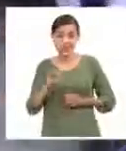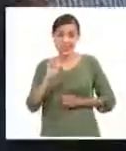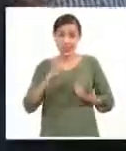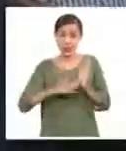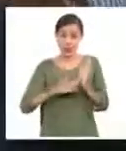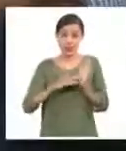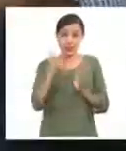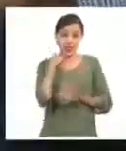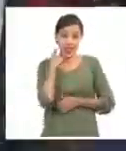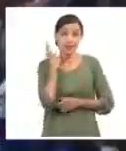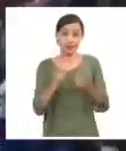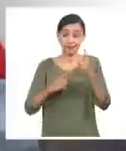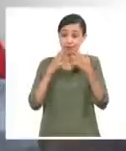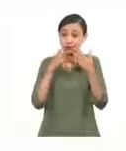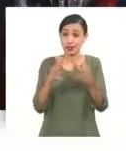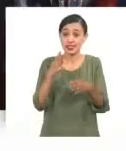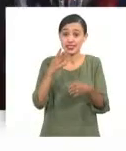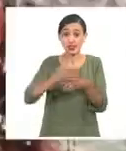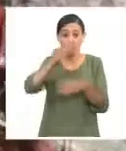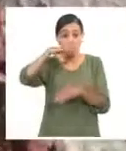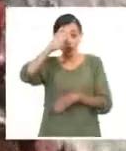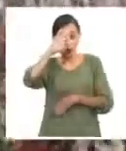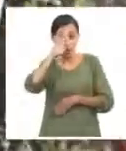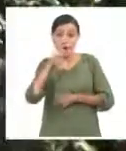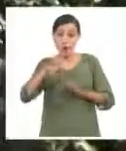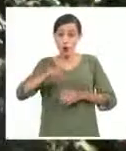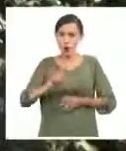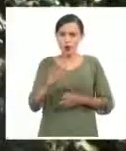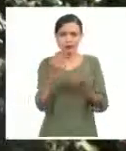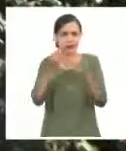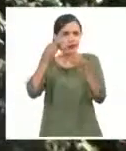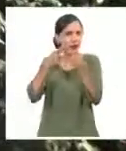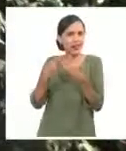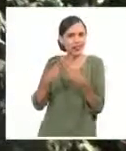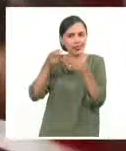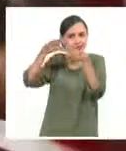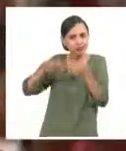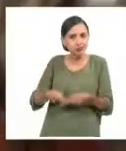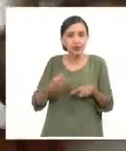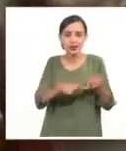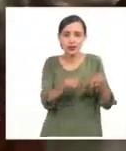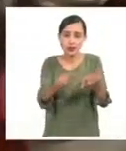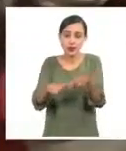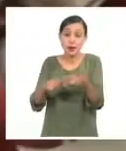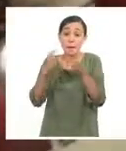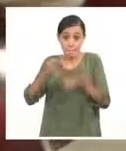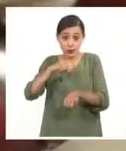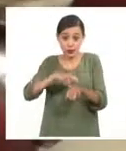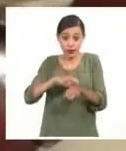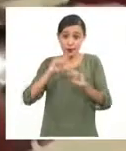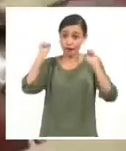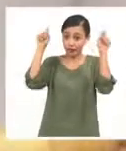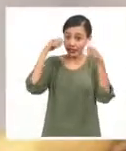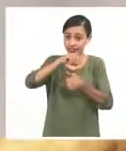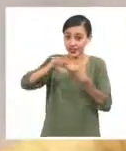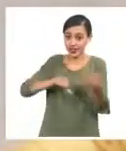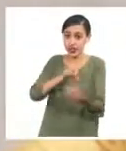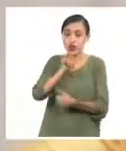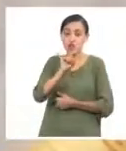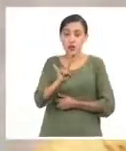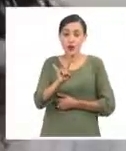para Santiago, pues le moviliza con agenda completa de eventos. Paralelo al Festival del Caribe, se estará celebrando la novena Asamblea